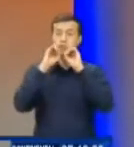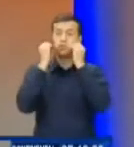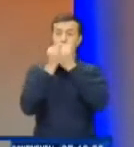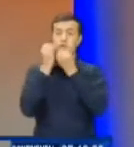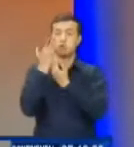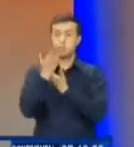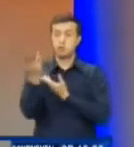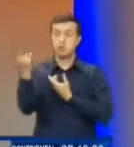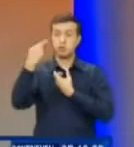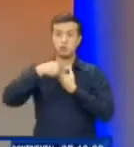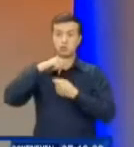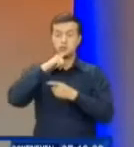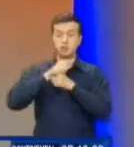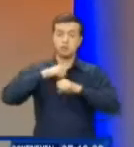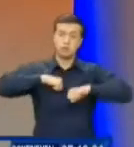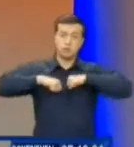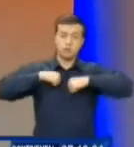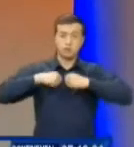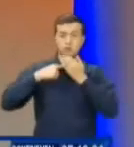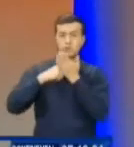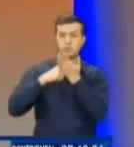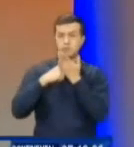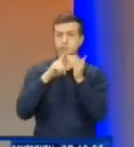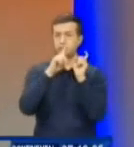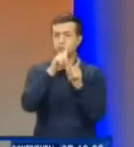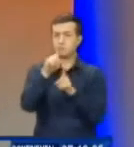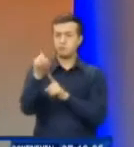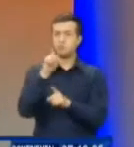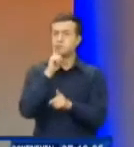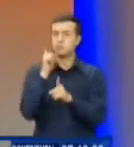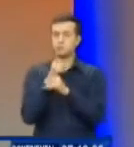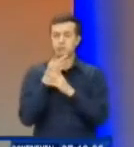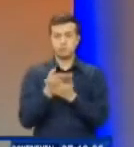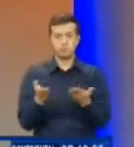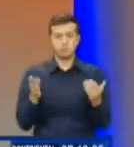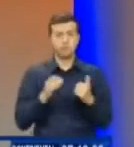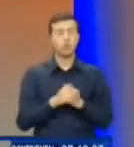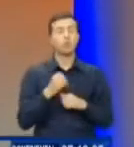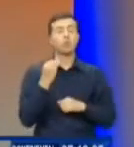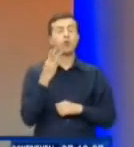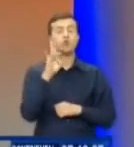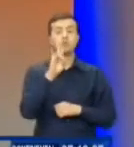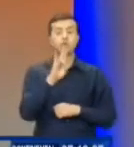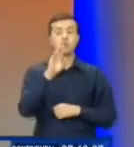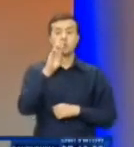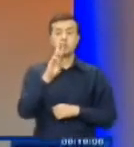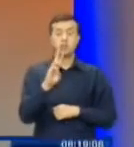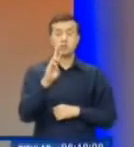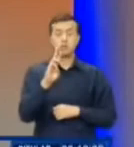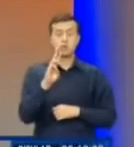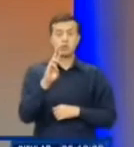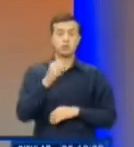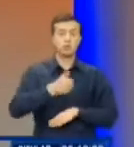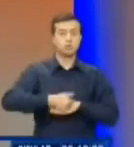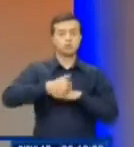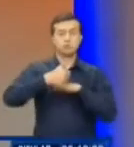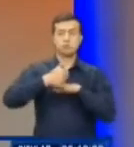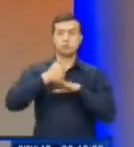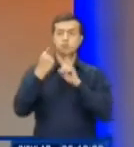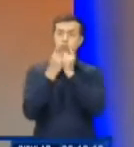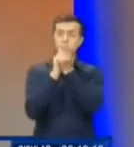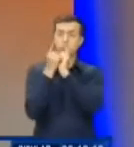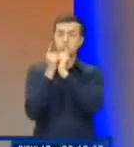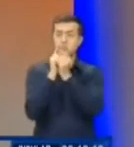que han participado en este proceso de consulta prelegislativa en más de 76 audiencias que se han